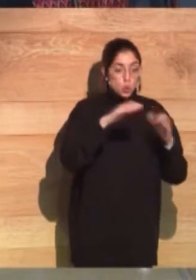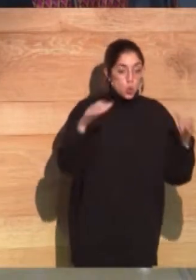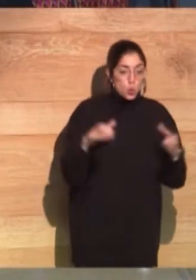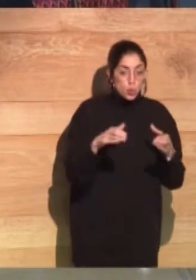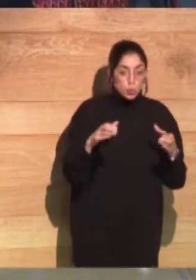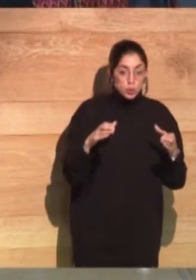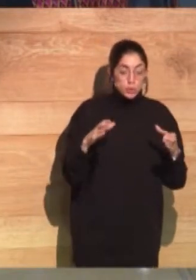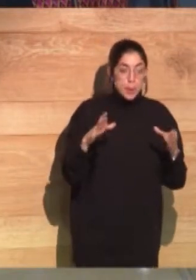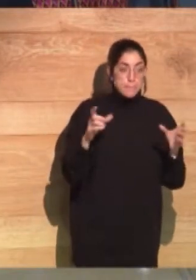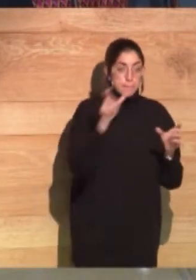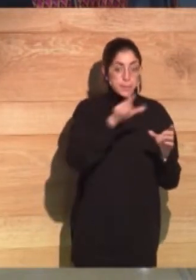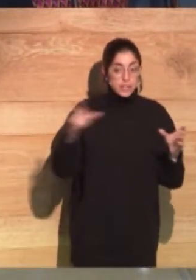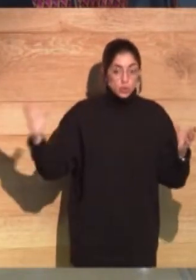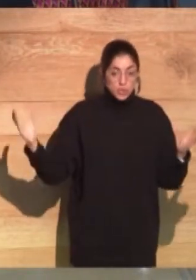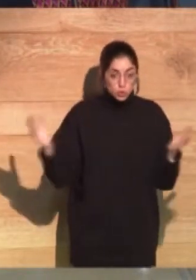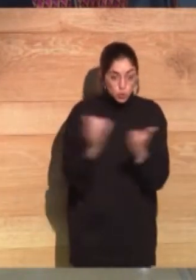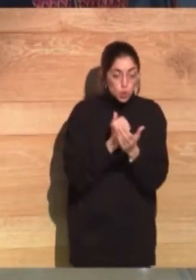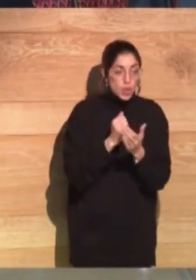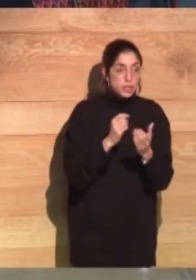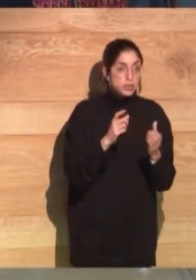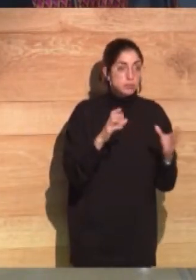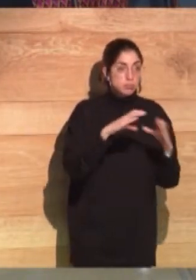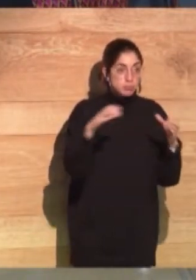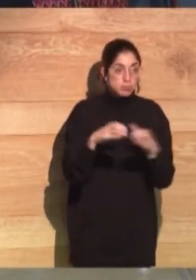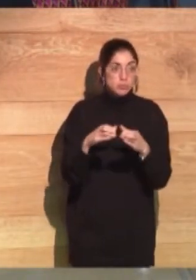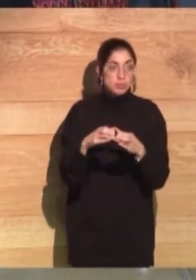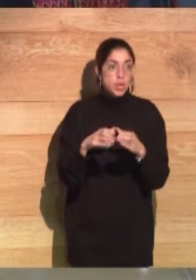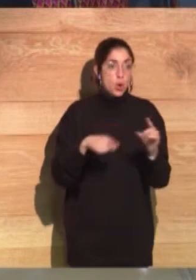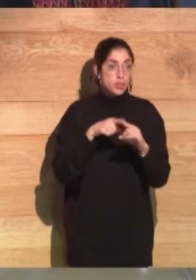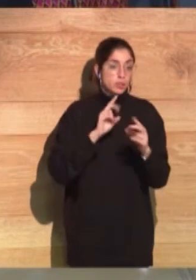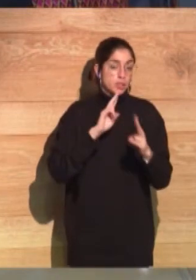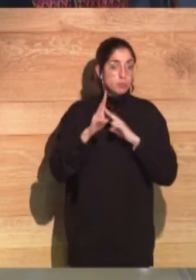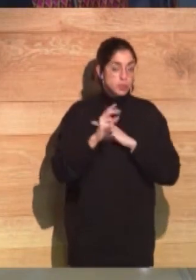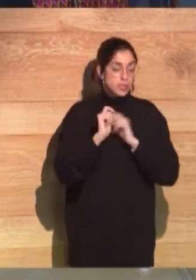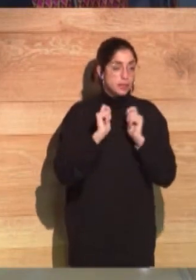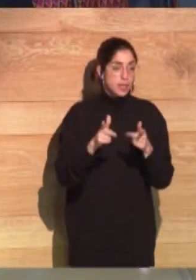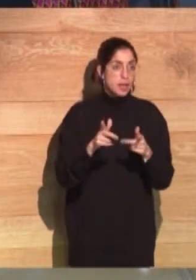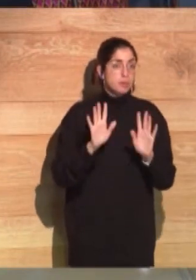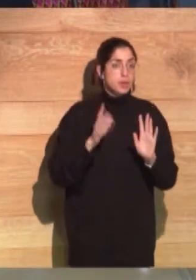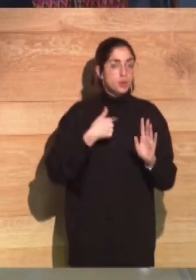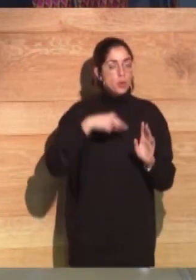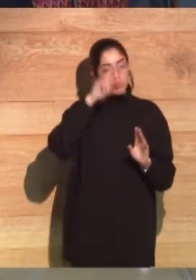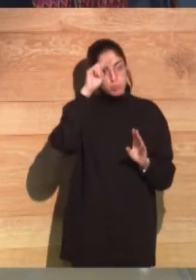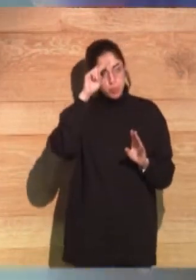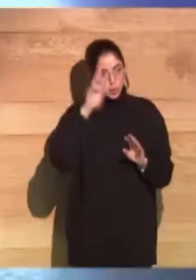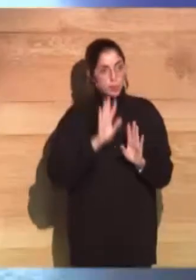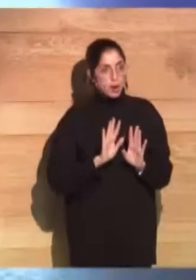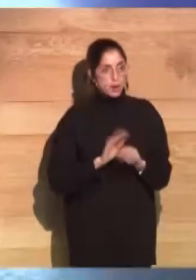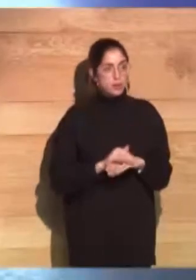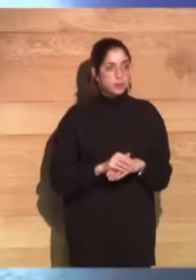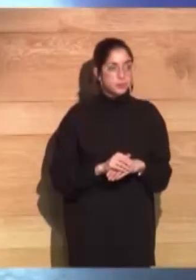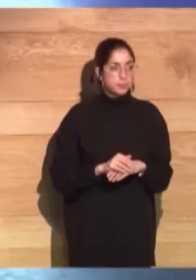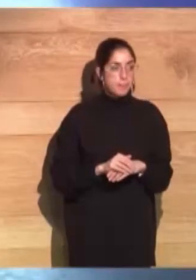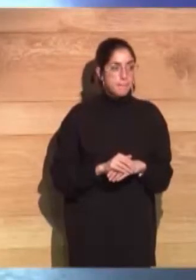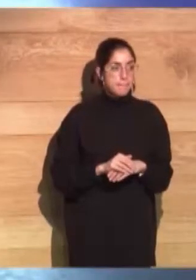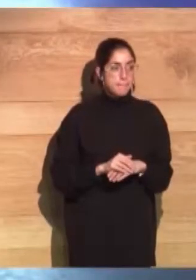común, que intentemos ser parte de esta respuesta, pero es una cosa que me preocupa y que creo